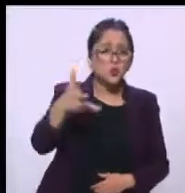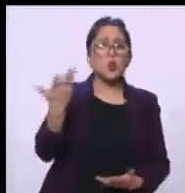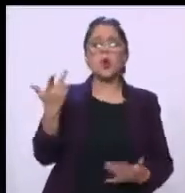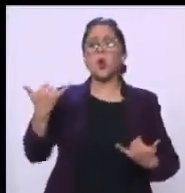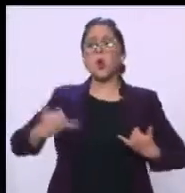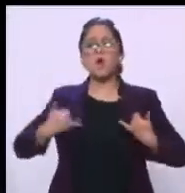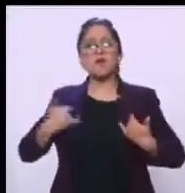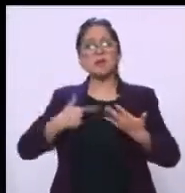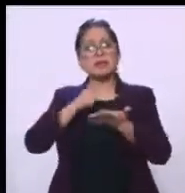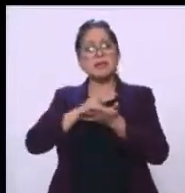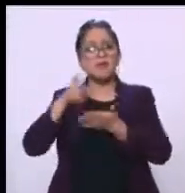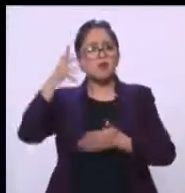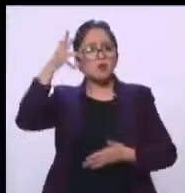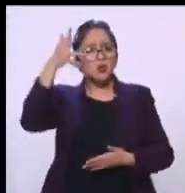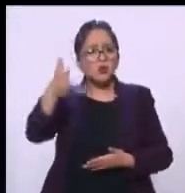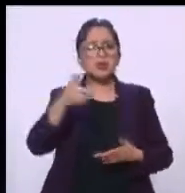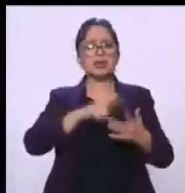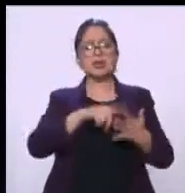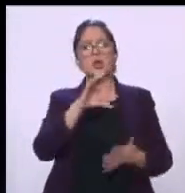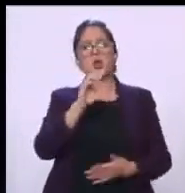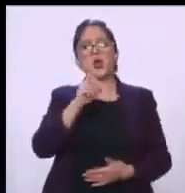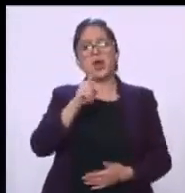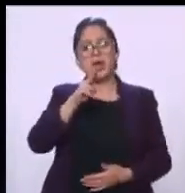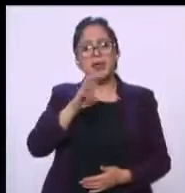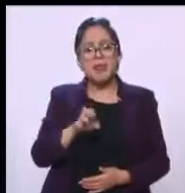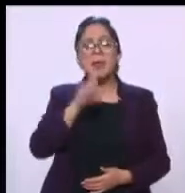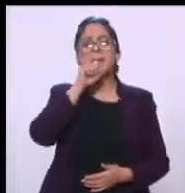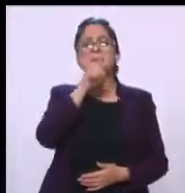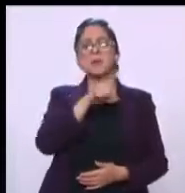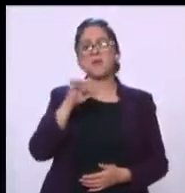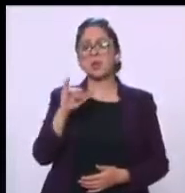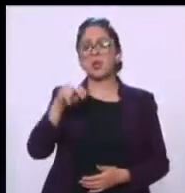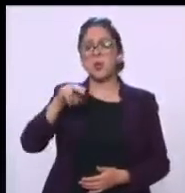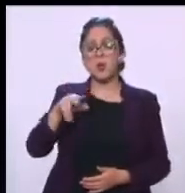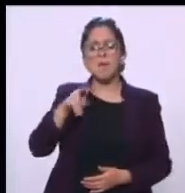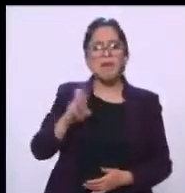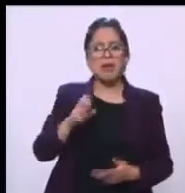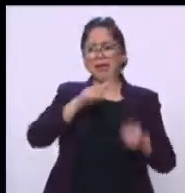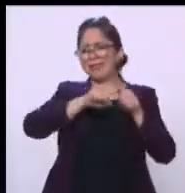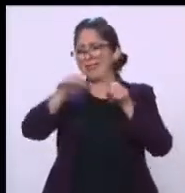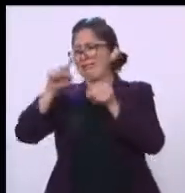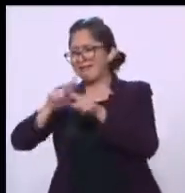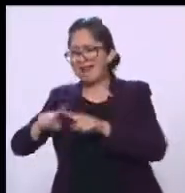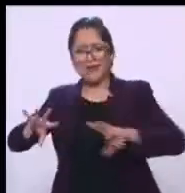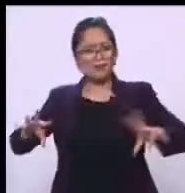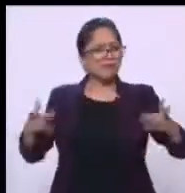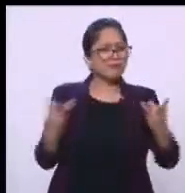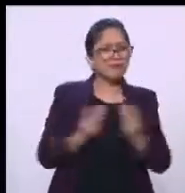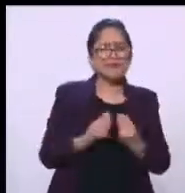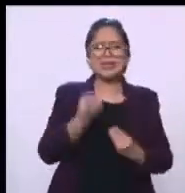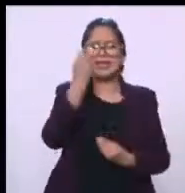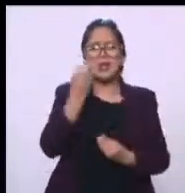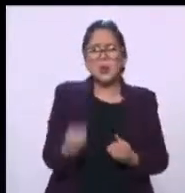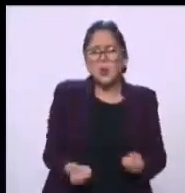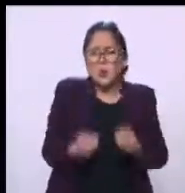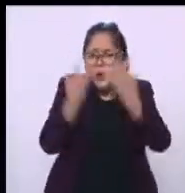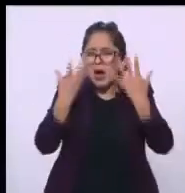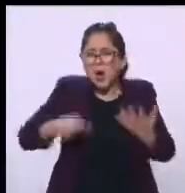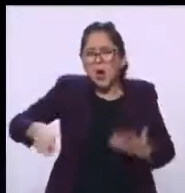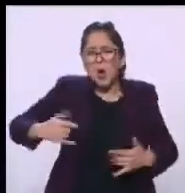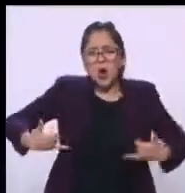los CEDEM de la CONADE, el propio Instituto Mexicano de la Juventud que está apoyando. Yo creo que ese inédito número de